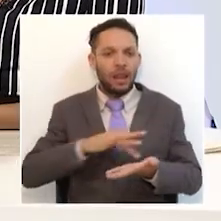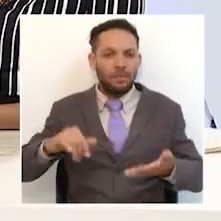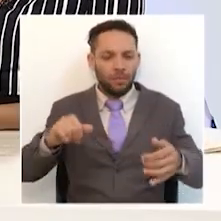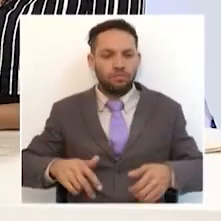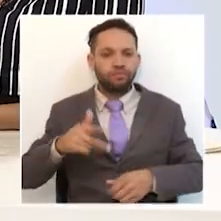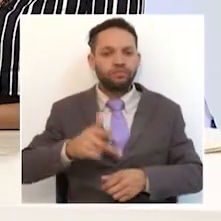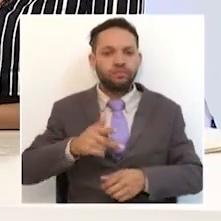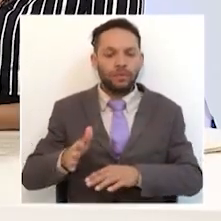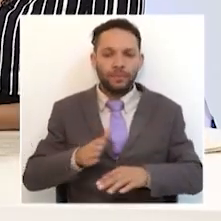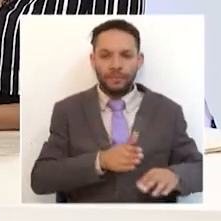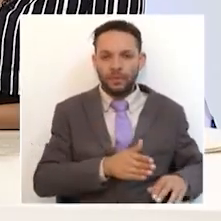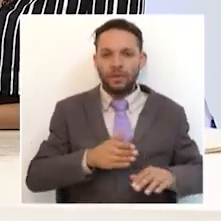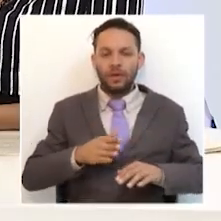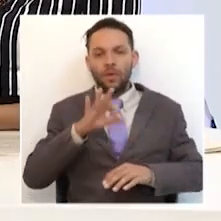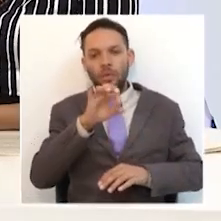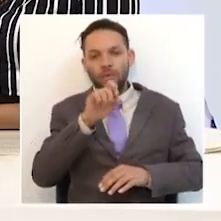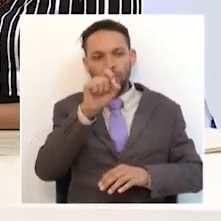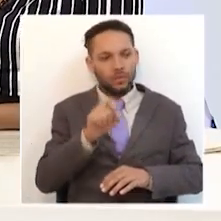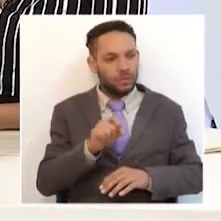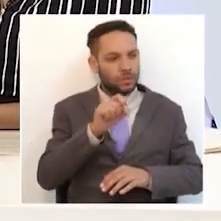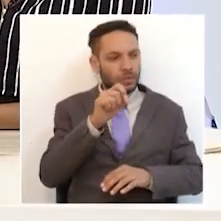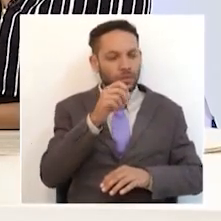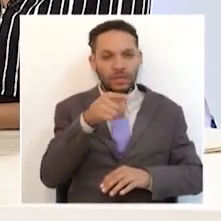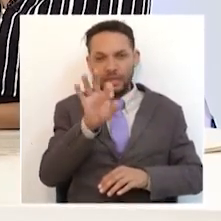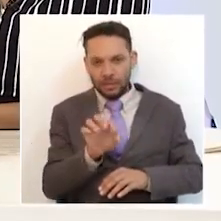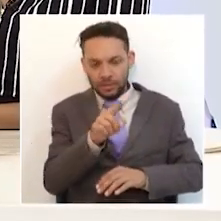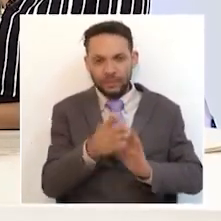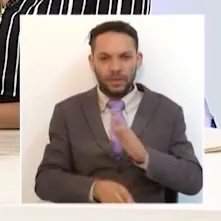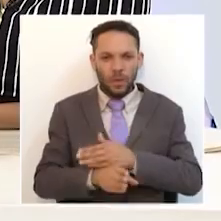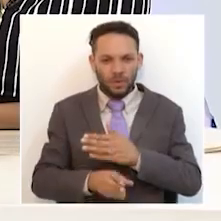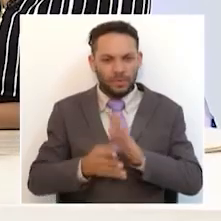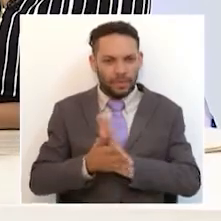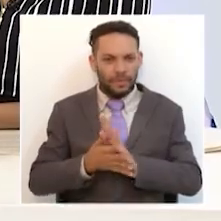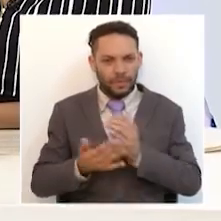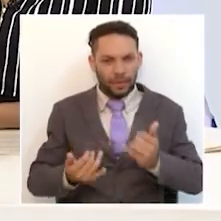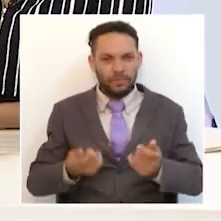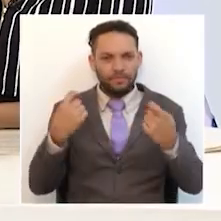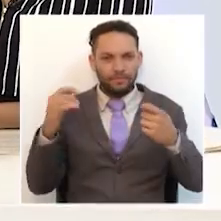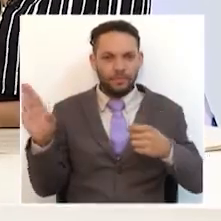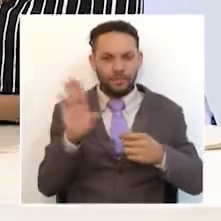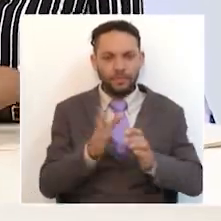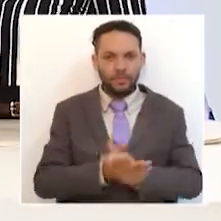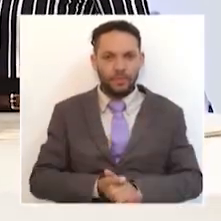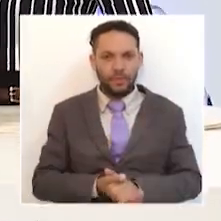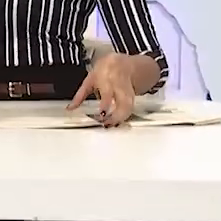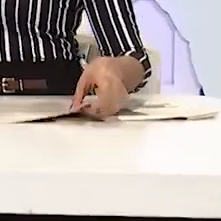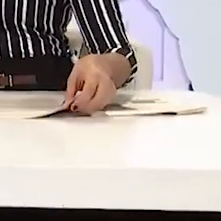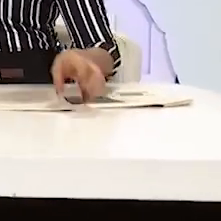minutos. Recuerde nuestra red social, @Telecafé Noticias. Hacemos una pausa en instantes. Continuamos con más información en Telecafé Noticias.